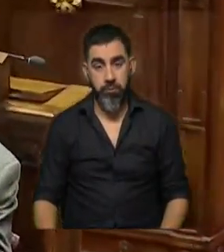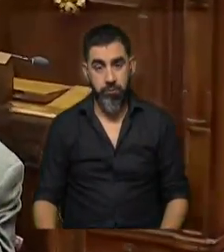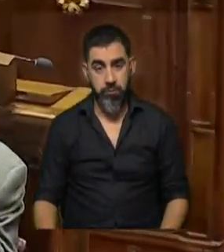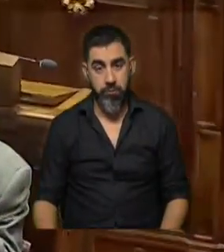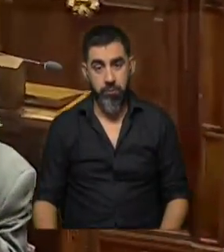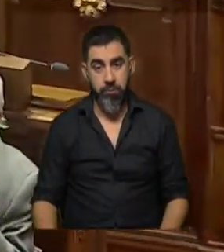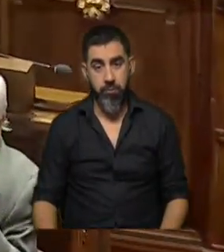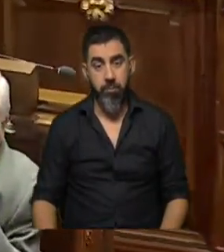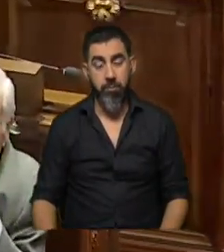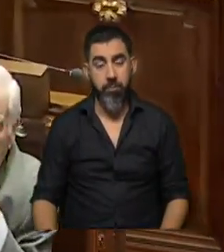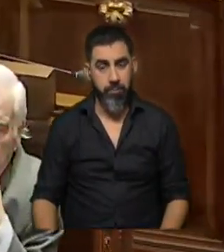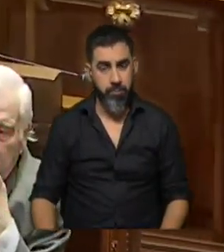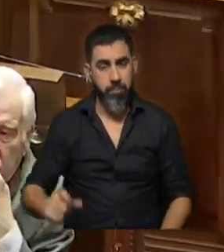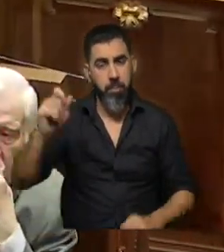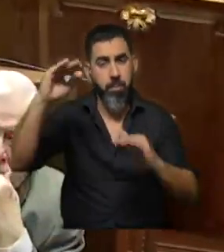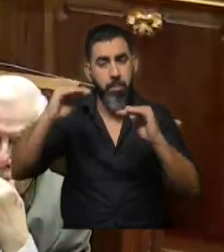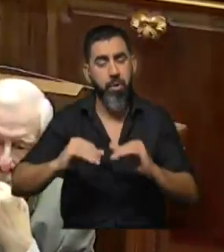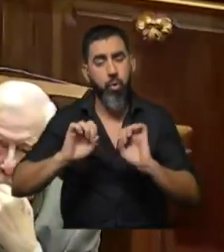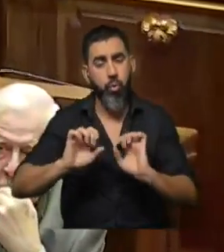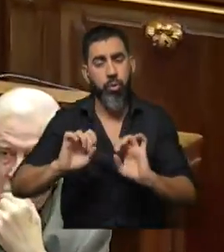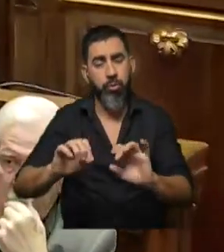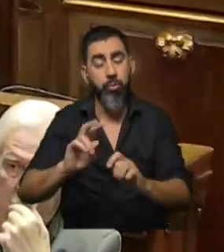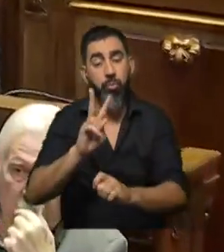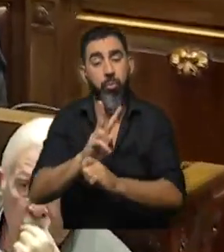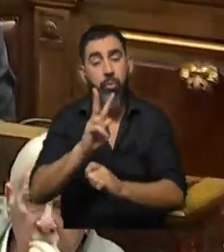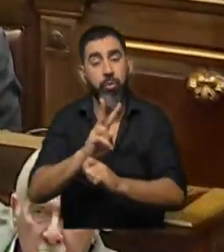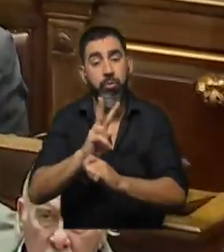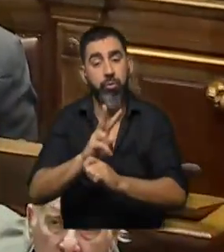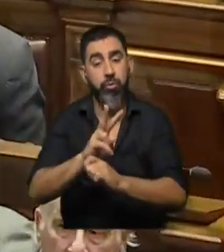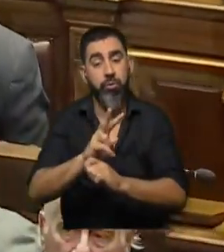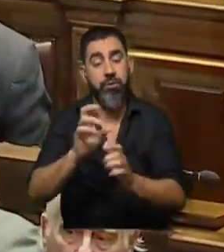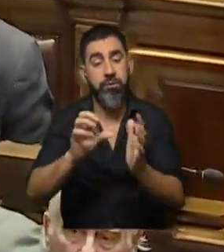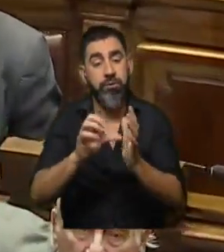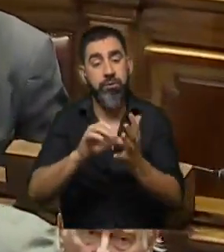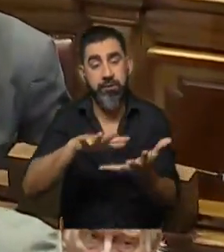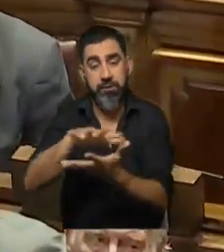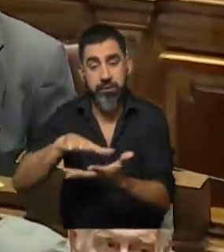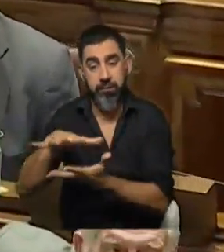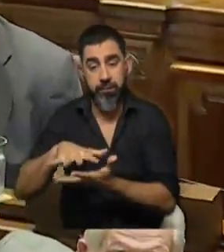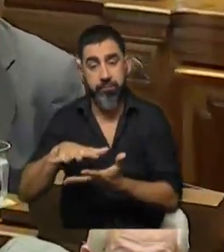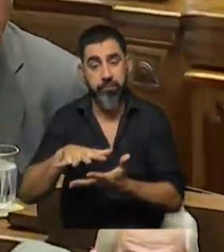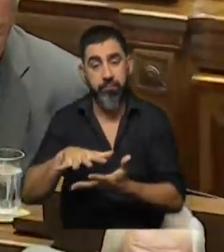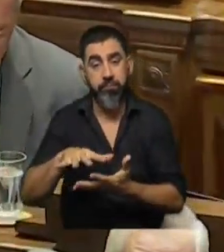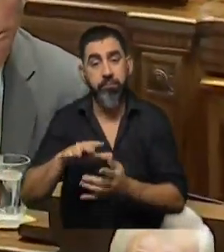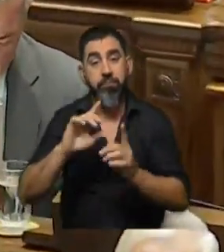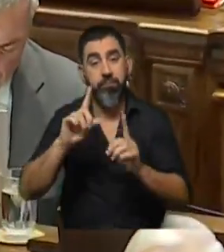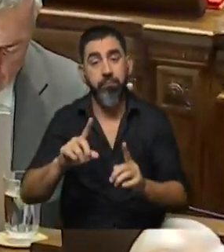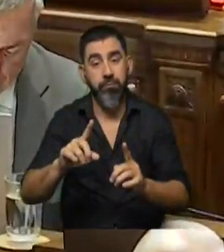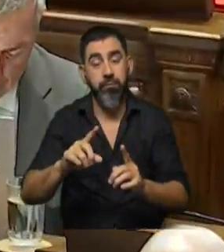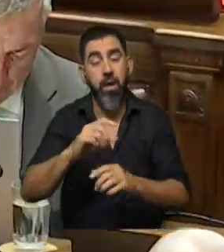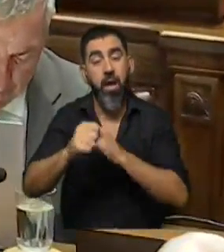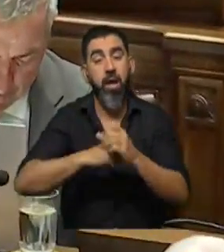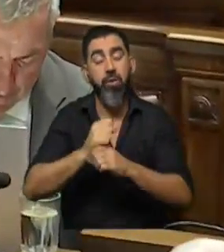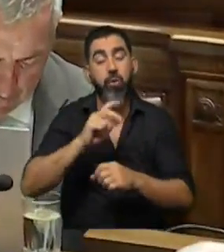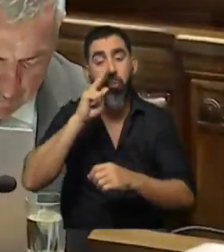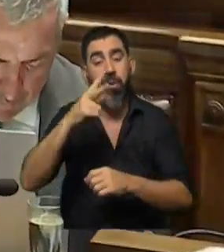para mitigar su contaminación y para la protección de restauración de ecosistemas tenemos siempre la atención del año 2003